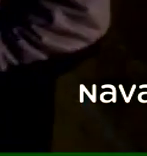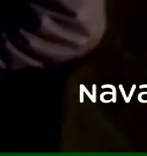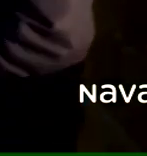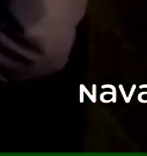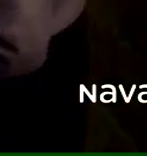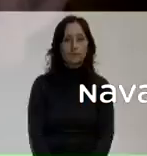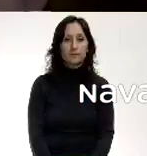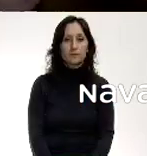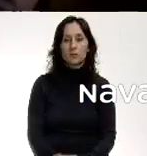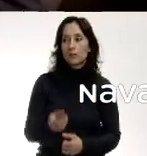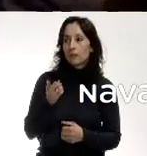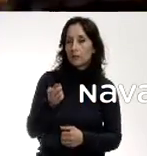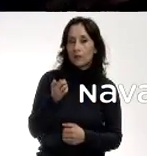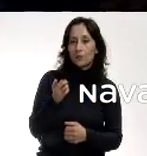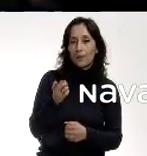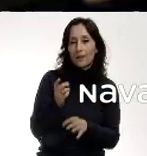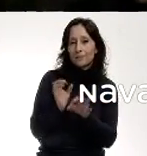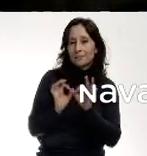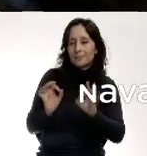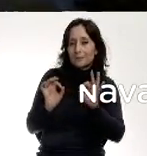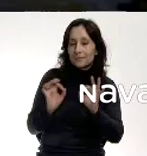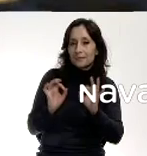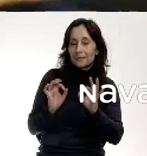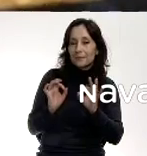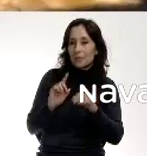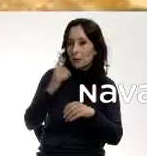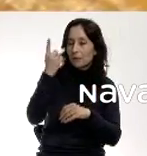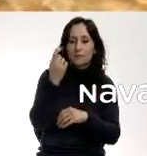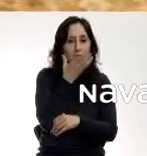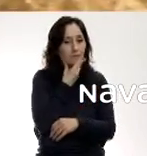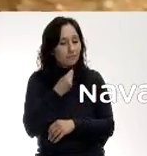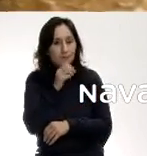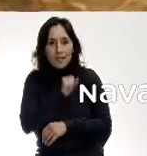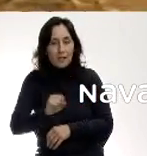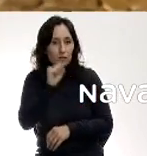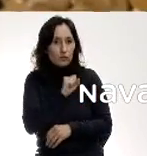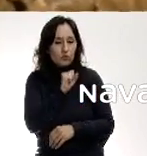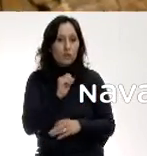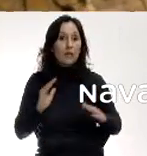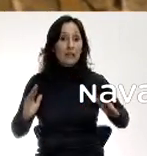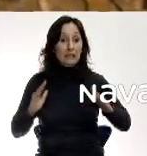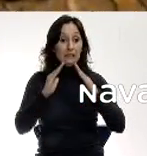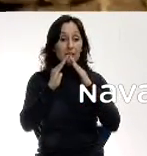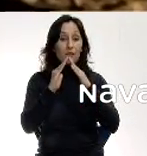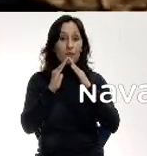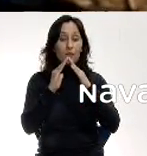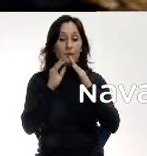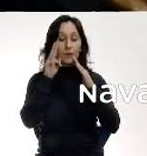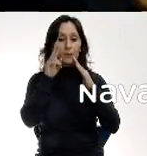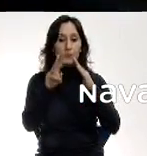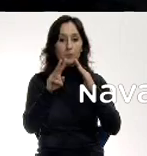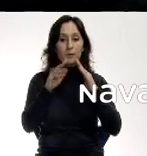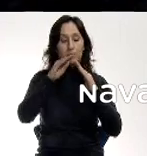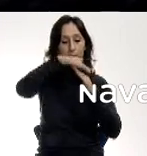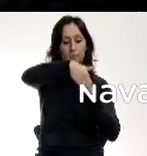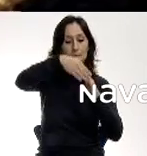Esto sí que es lo más particular, ¿no?, de aquí de la iglesia. Una maravilla. Es un tejado que, como se puede apreciar, no es ni 2 aguas ni